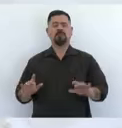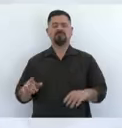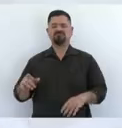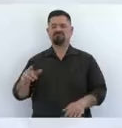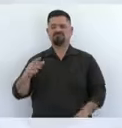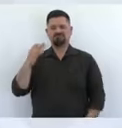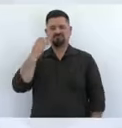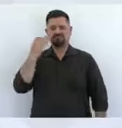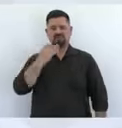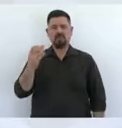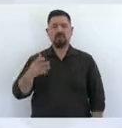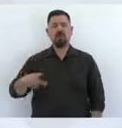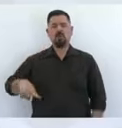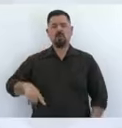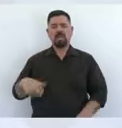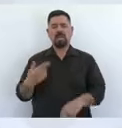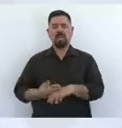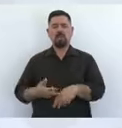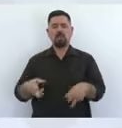mediocre y ladrón,